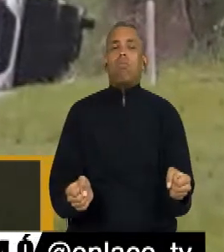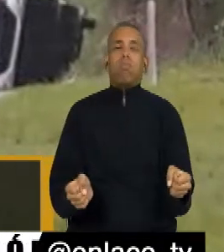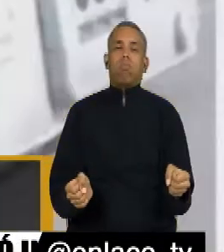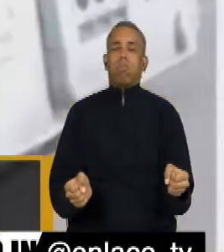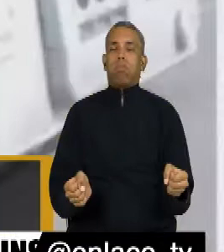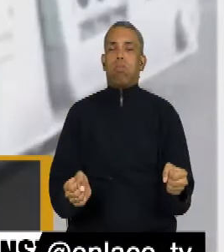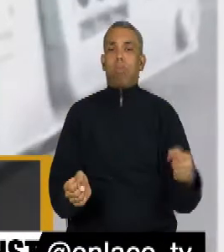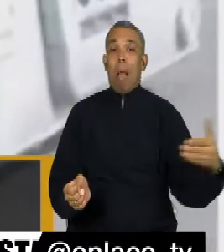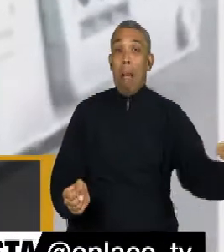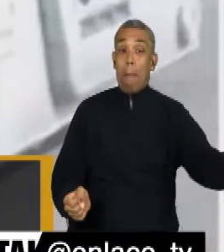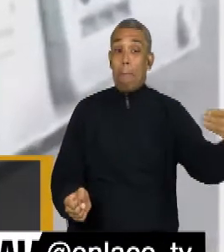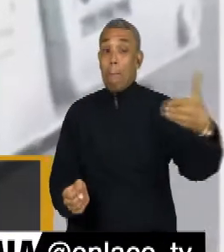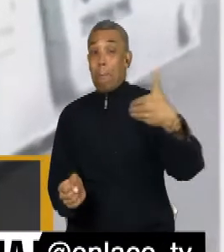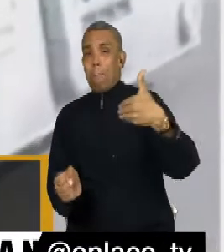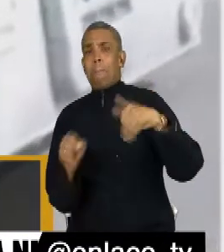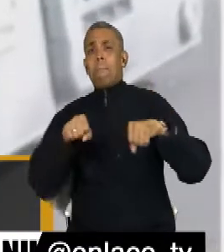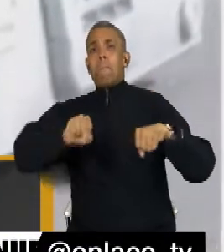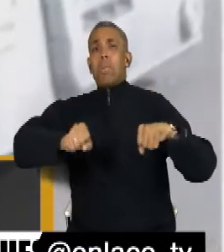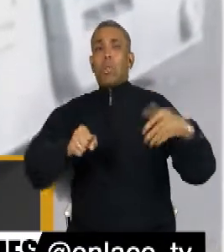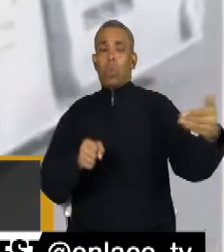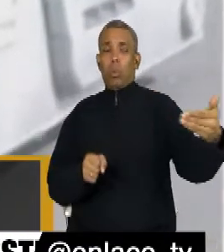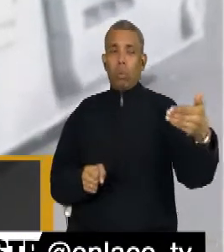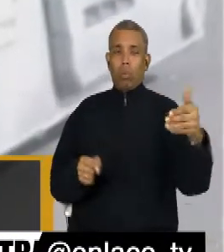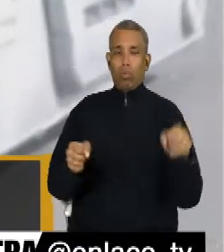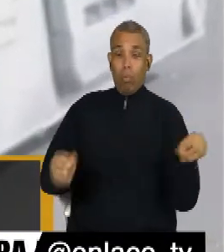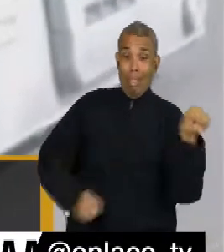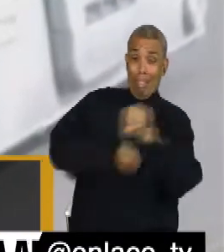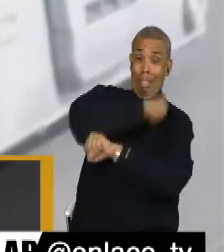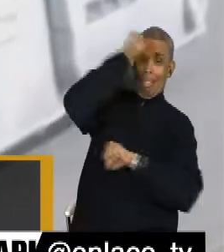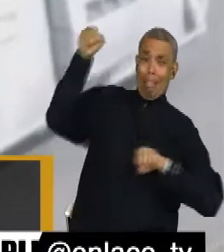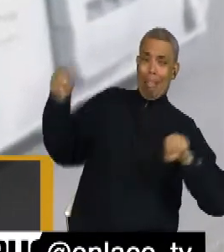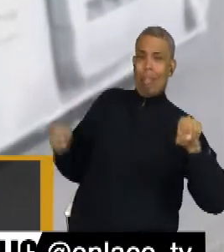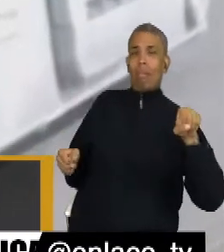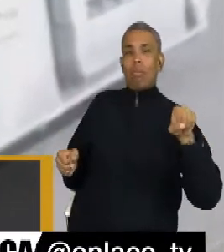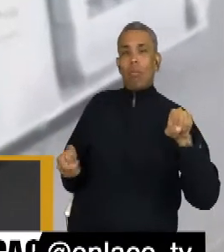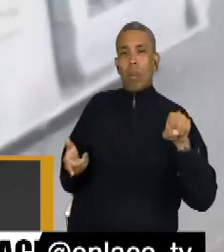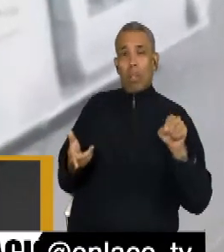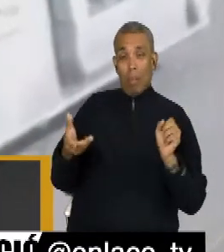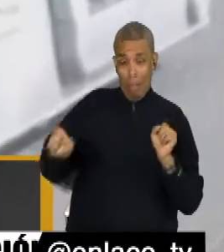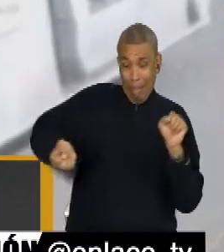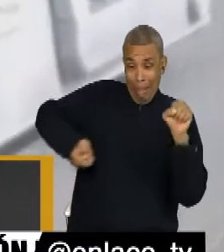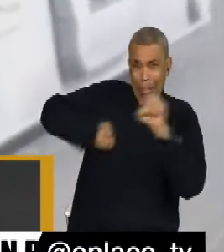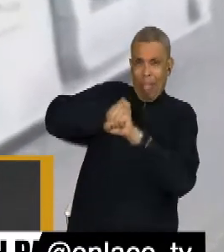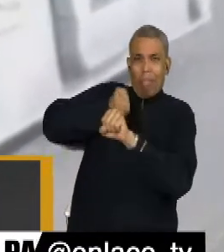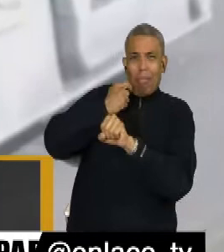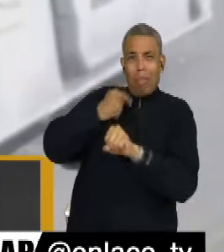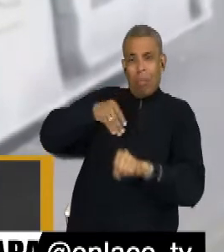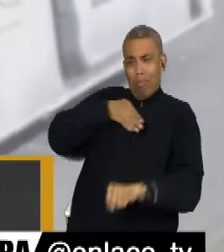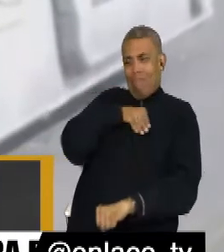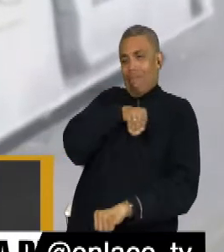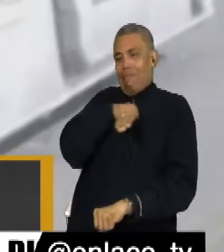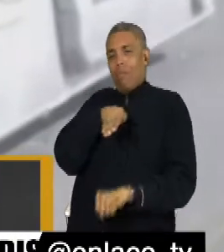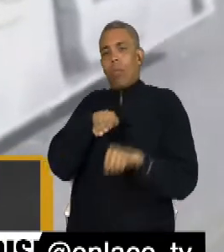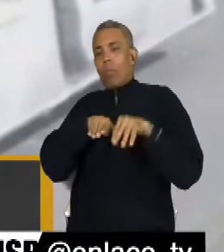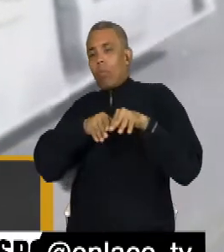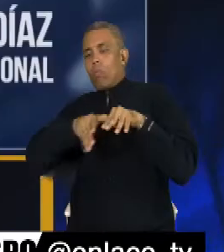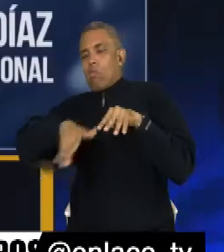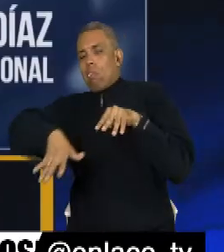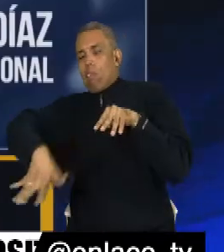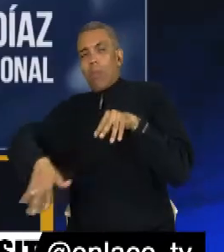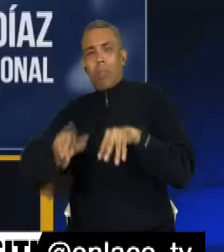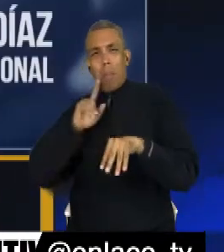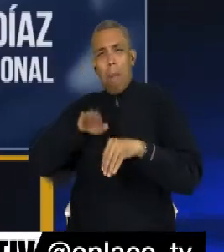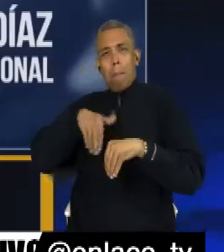al tratar de esquivar esa moto, pierde el control y se produce el volcamiento. La femenina